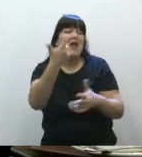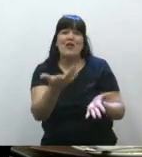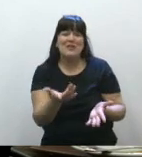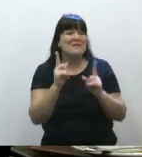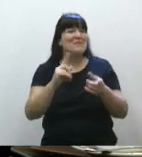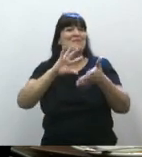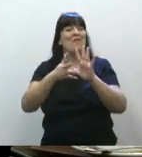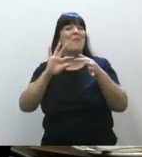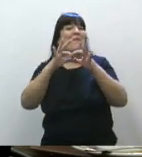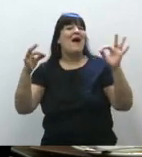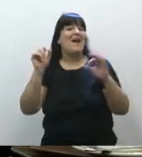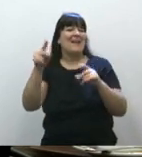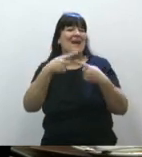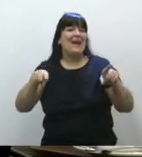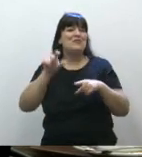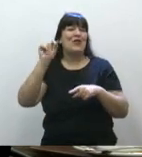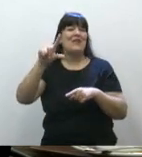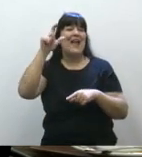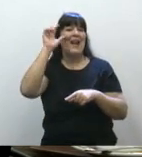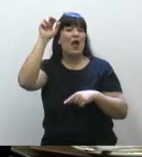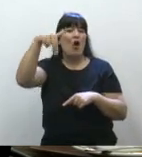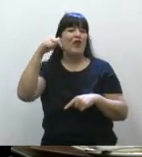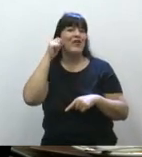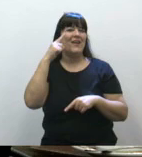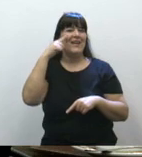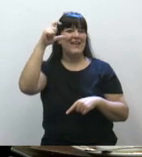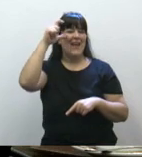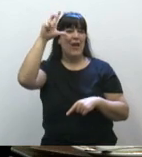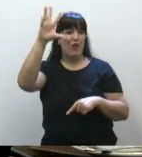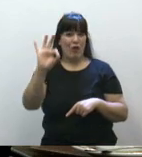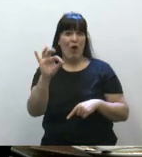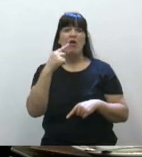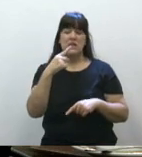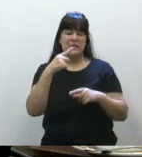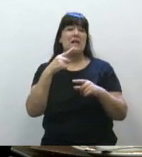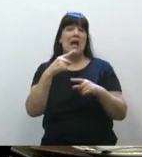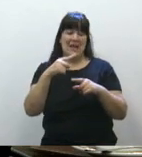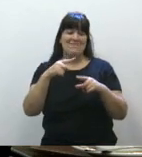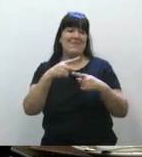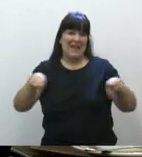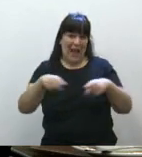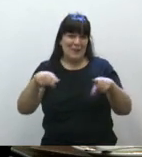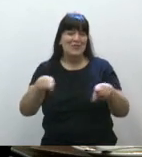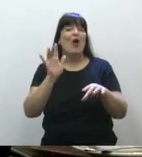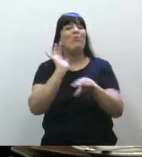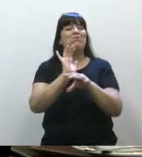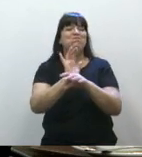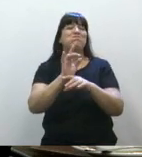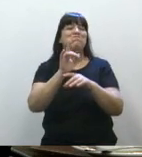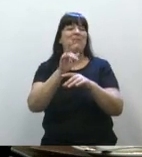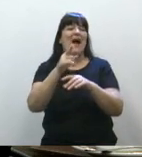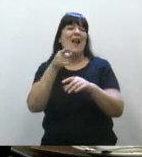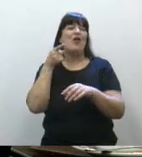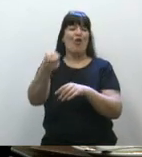de leon gieco esa canción que es un verdadero himno a la guerra en contra de la guerra